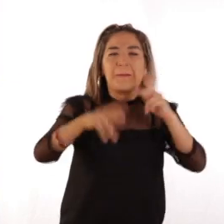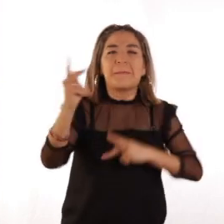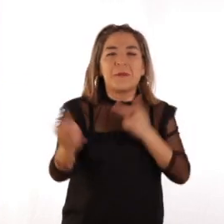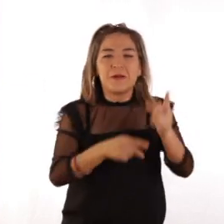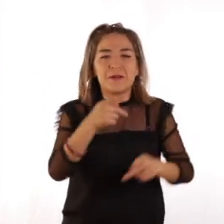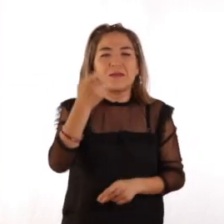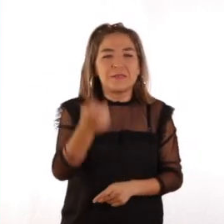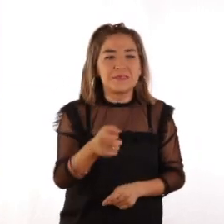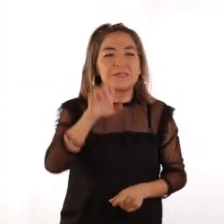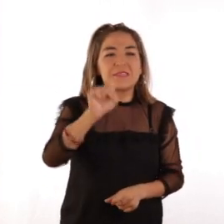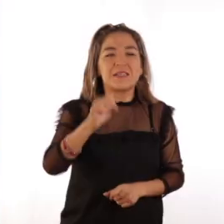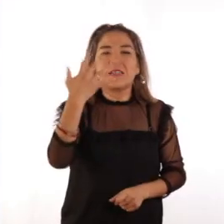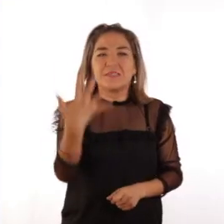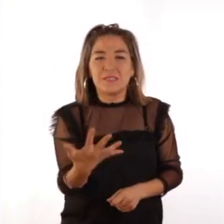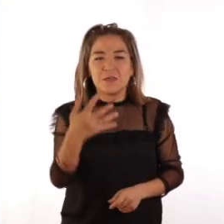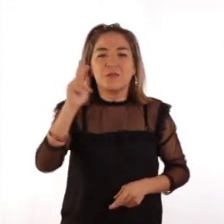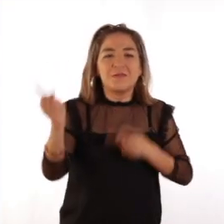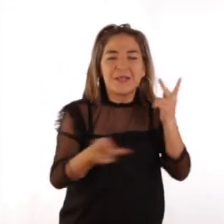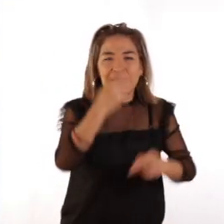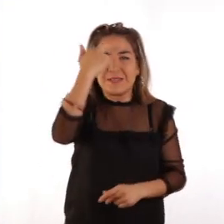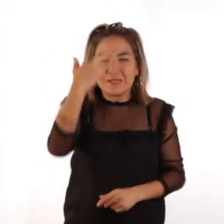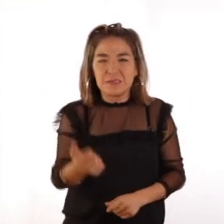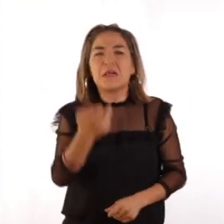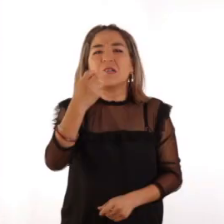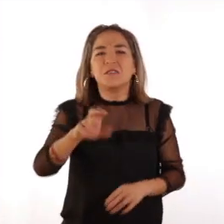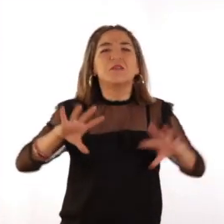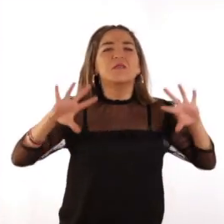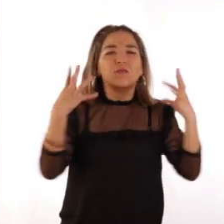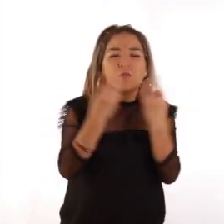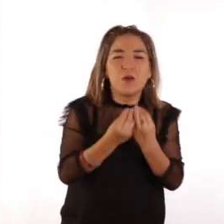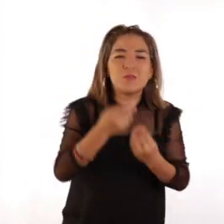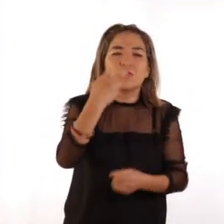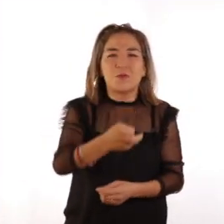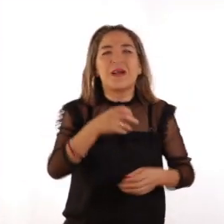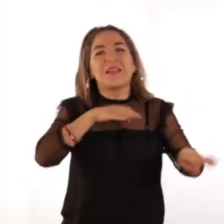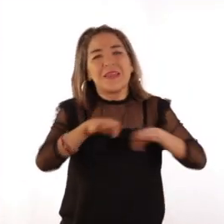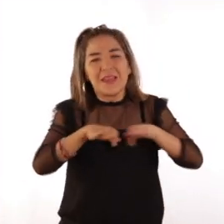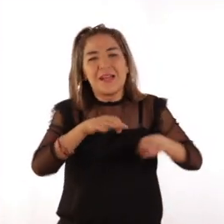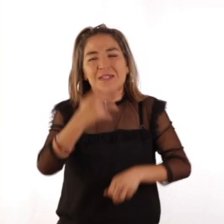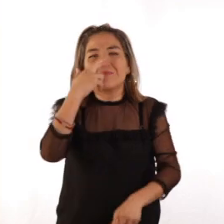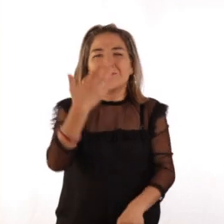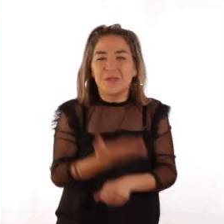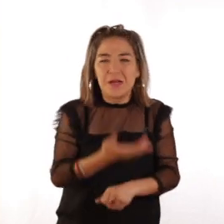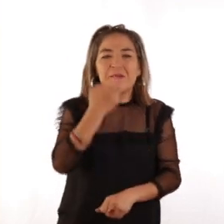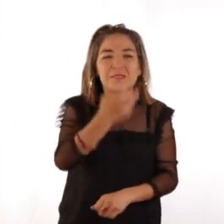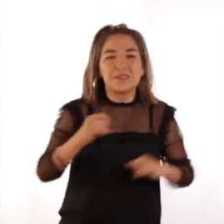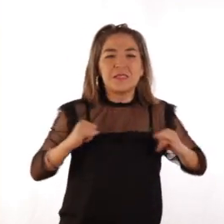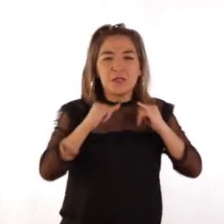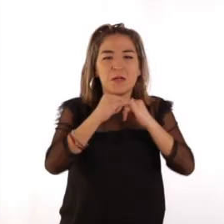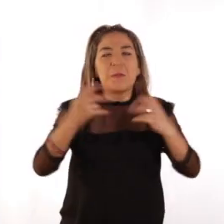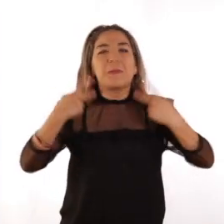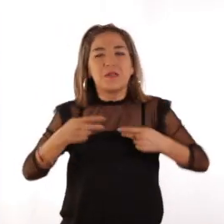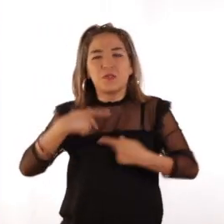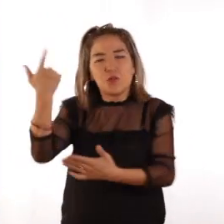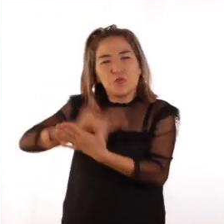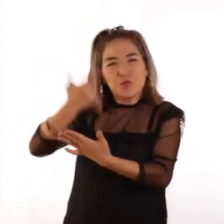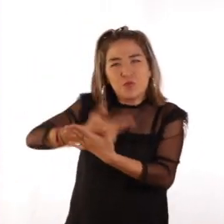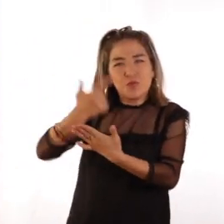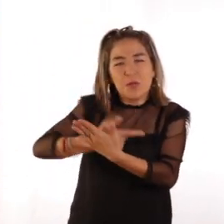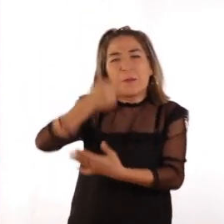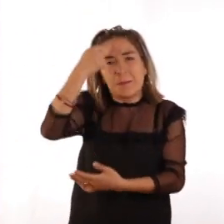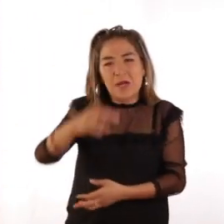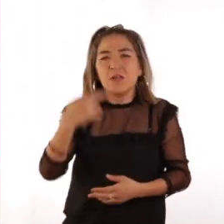les pregunta las 65 cuestiones adicionales. Esto reduce la carga de trabajo del instituto y de sus